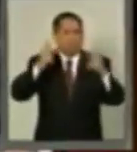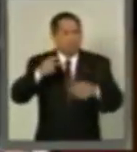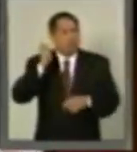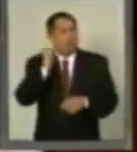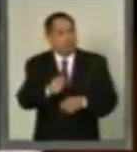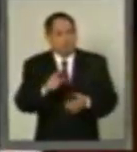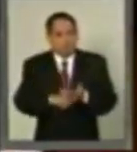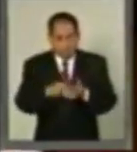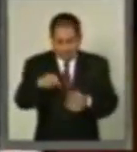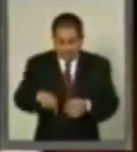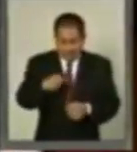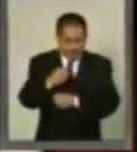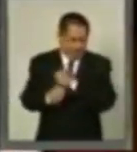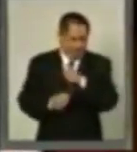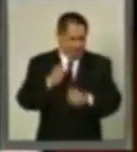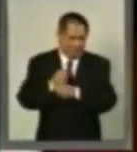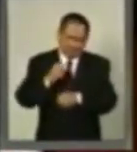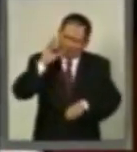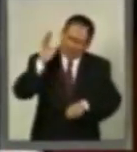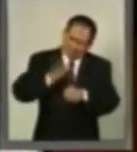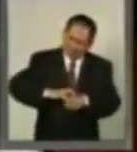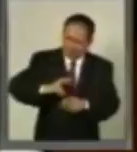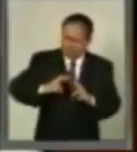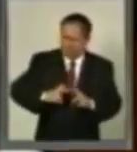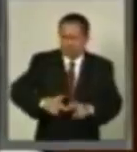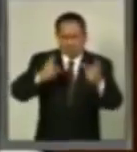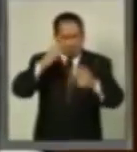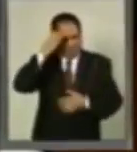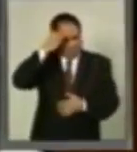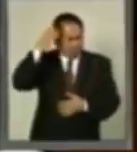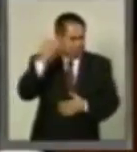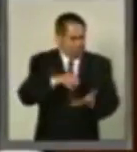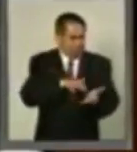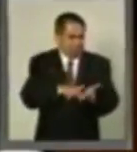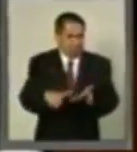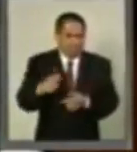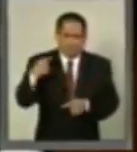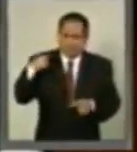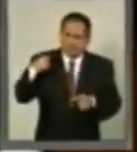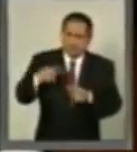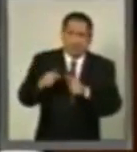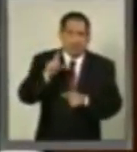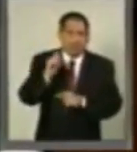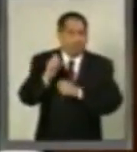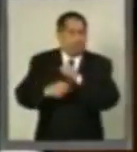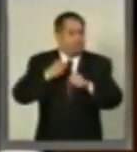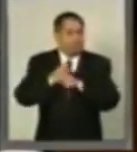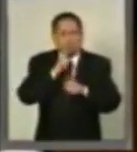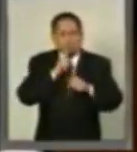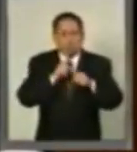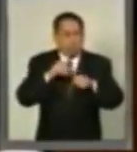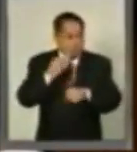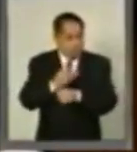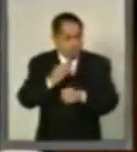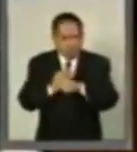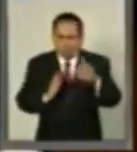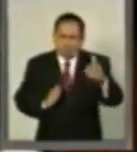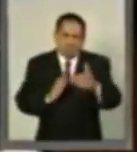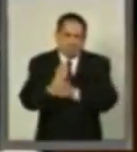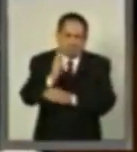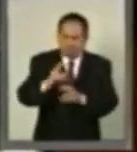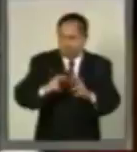el año más violento, el 2017, de las últimas 2 décadas en México,